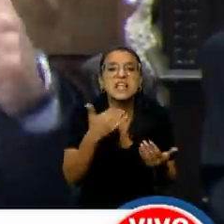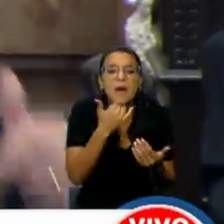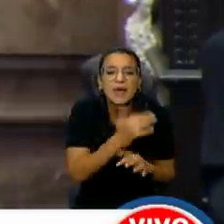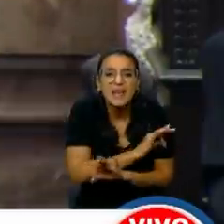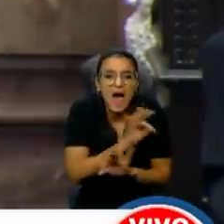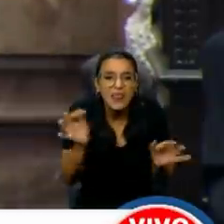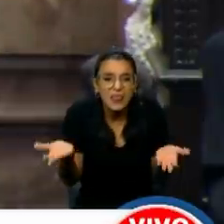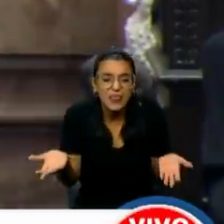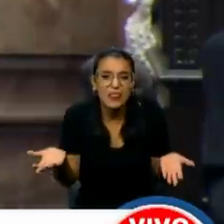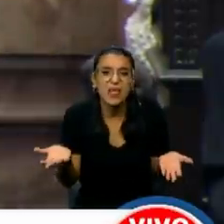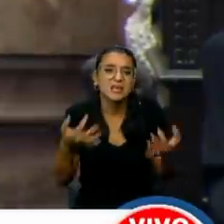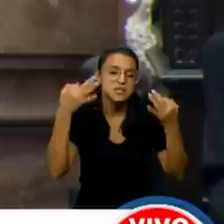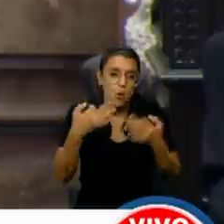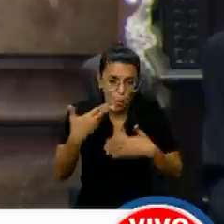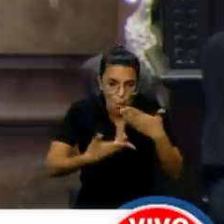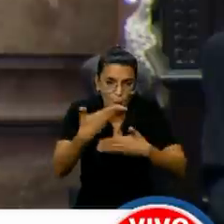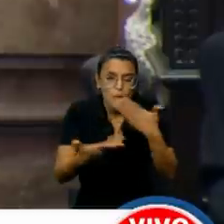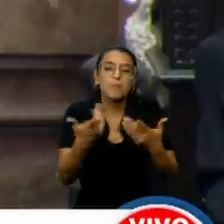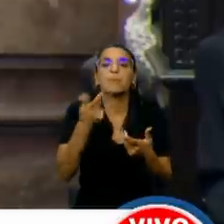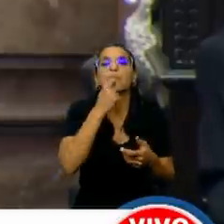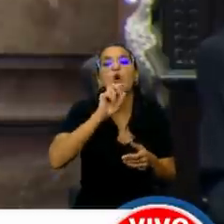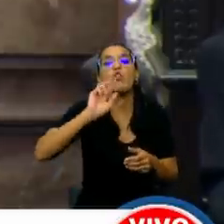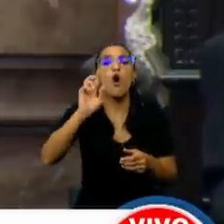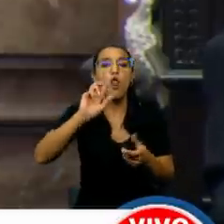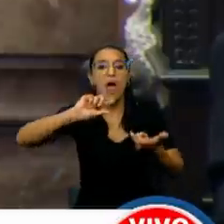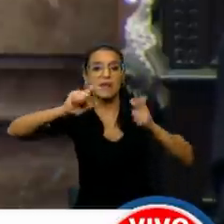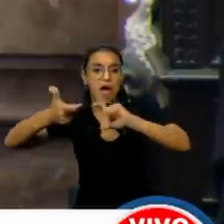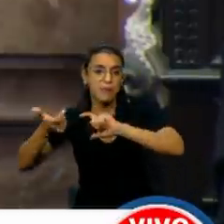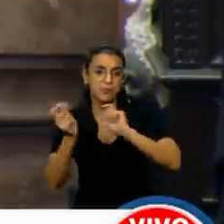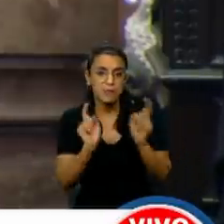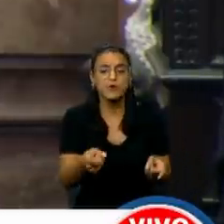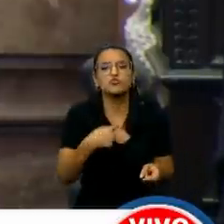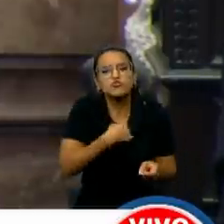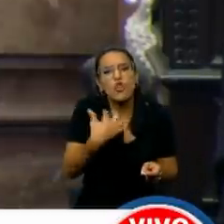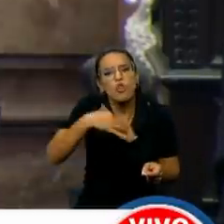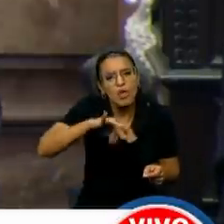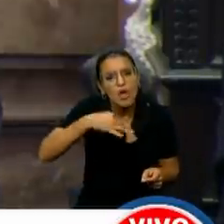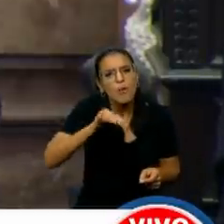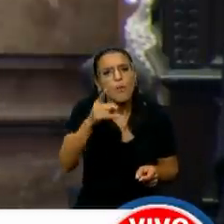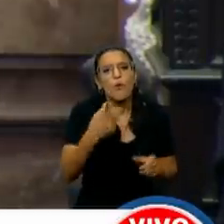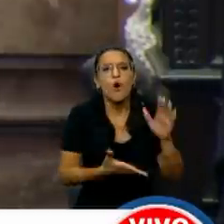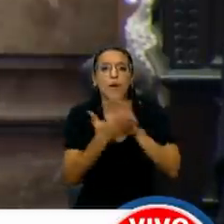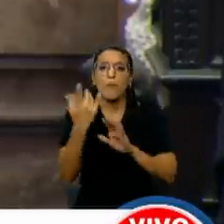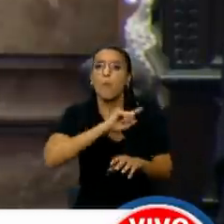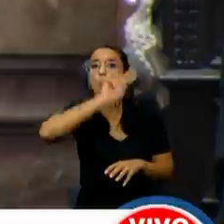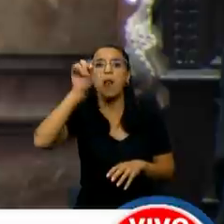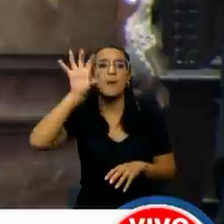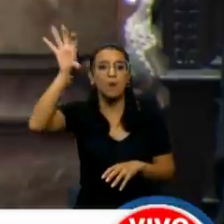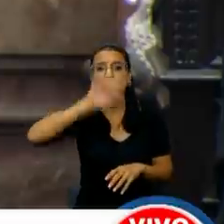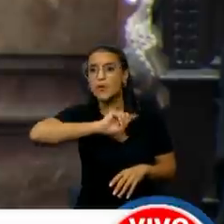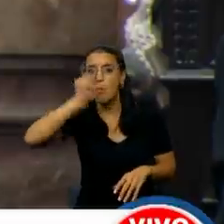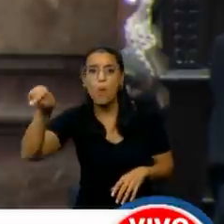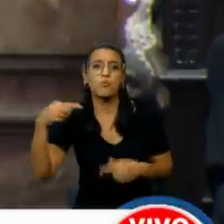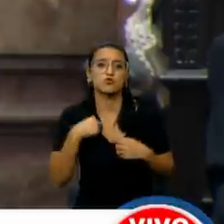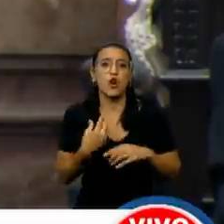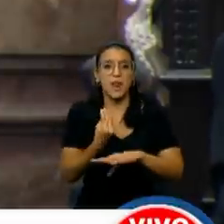incidencia el tipo de cambio yo tengo que ir a tengo que ir a mi provincia porque